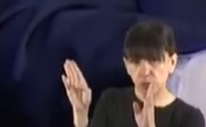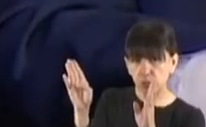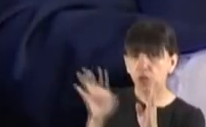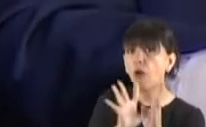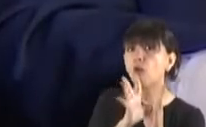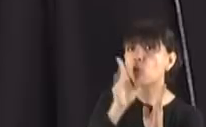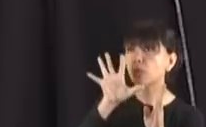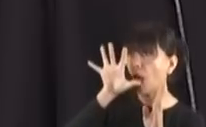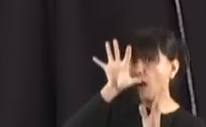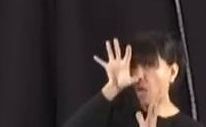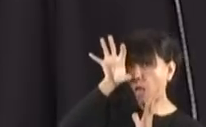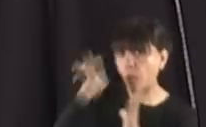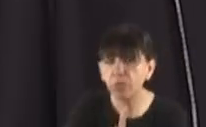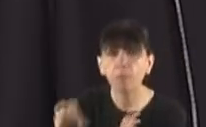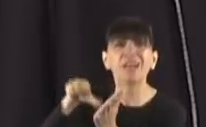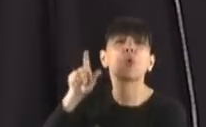Ucrania.